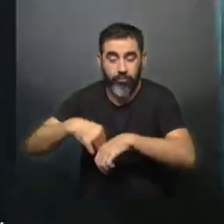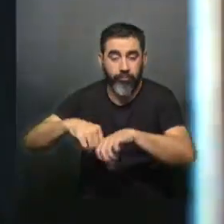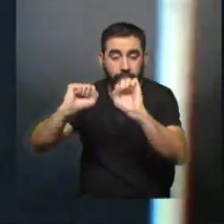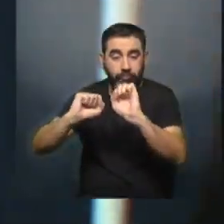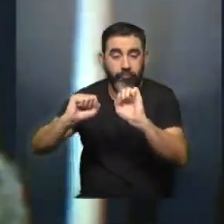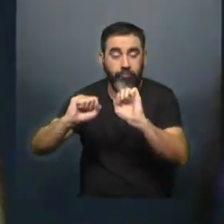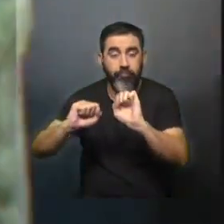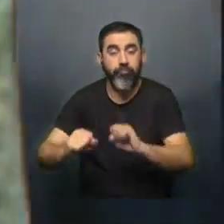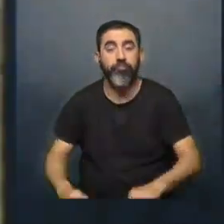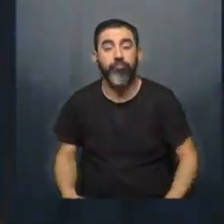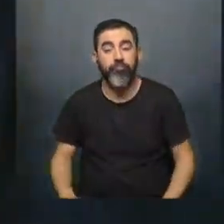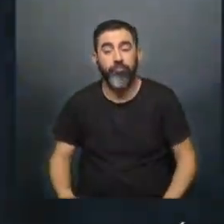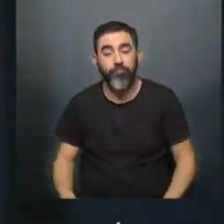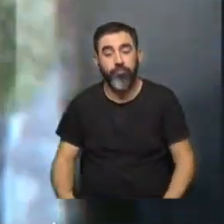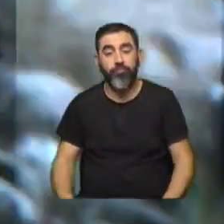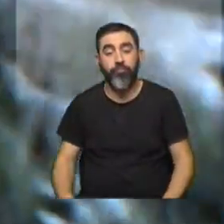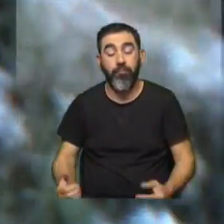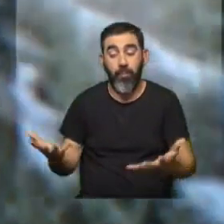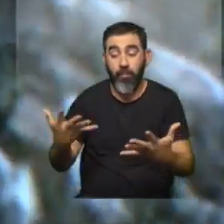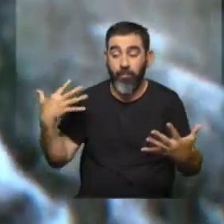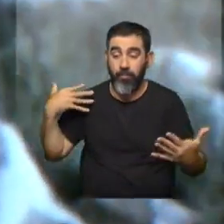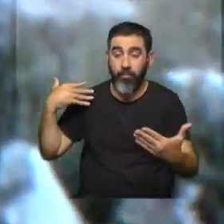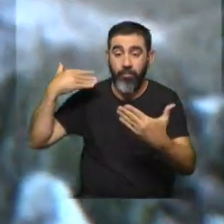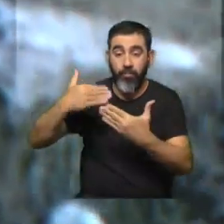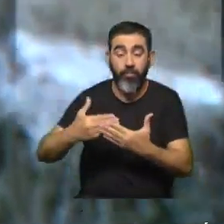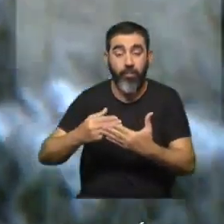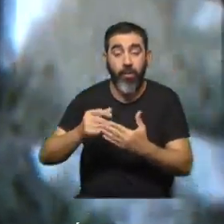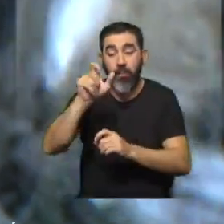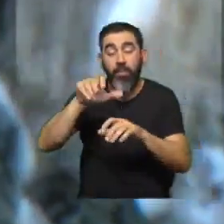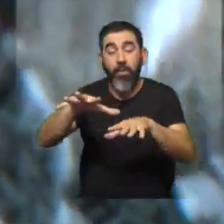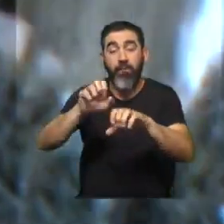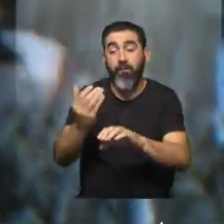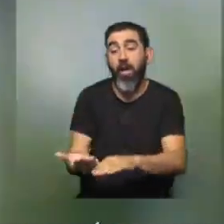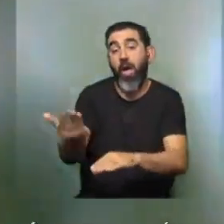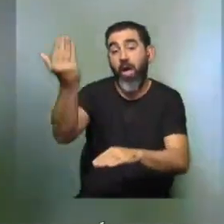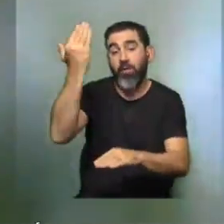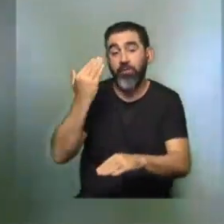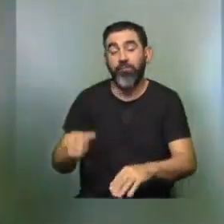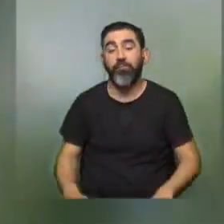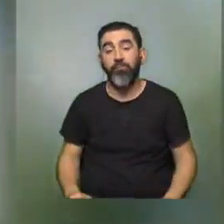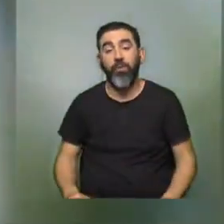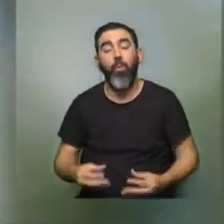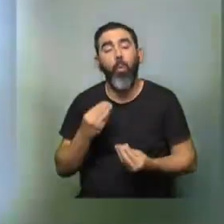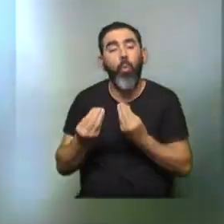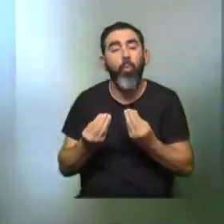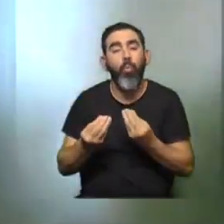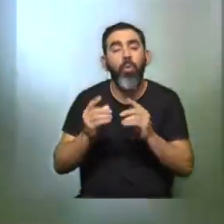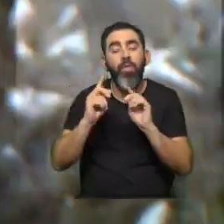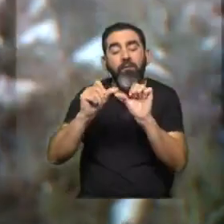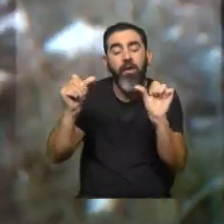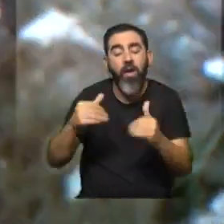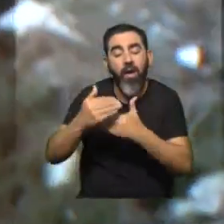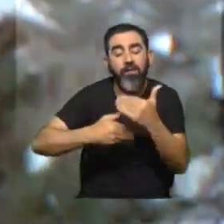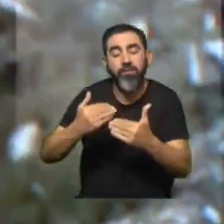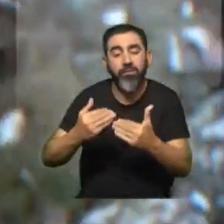un redescubrimiento o una traída al presente de quienes habitaron este territorio. ¿Cómo se debería sistematizar? Y de